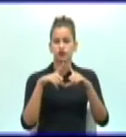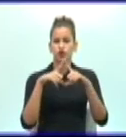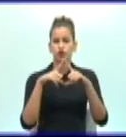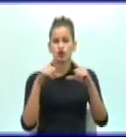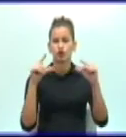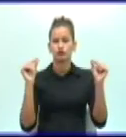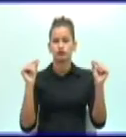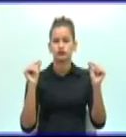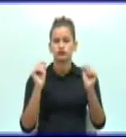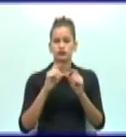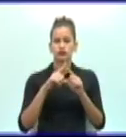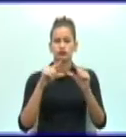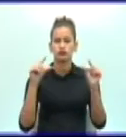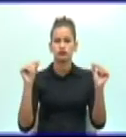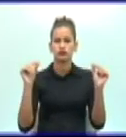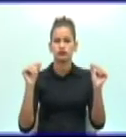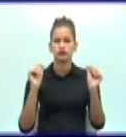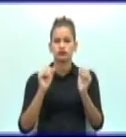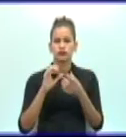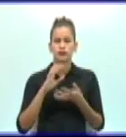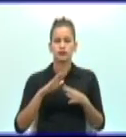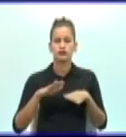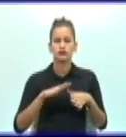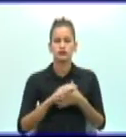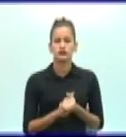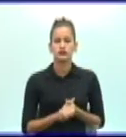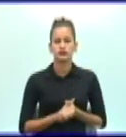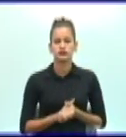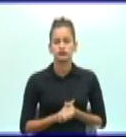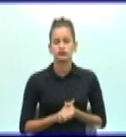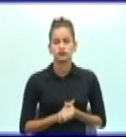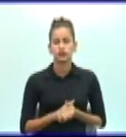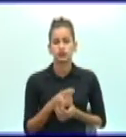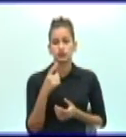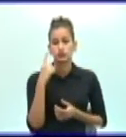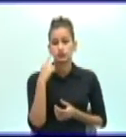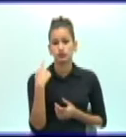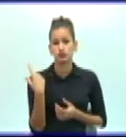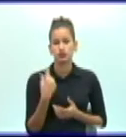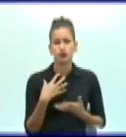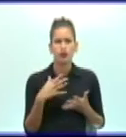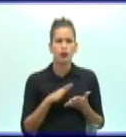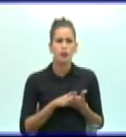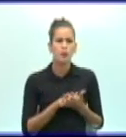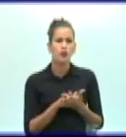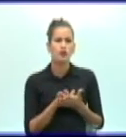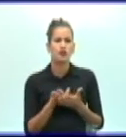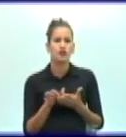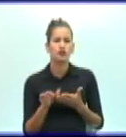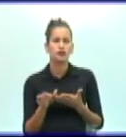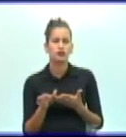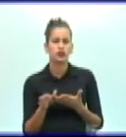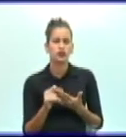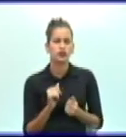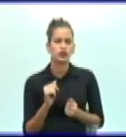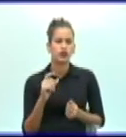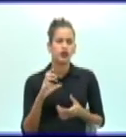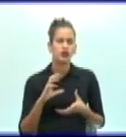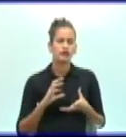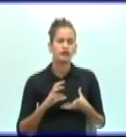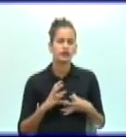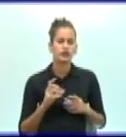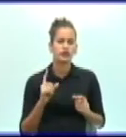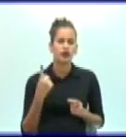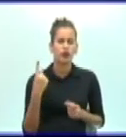nosotros movimos sobre el plano las figuras. Ahora, ¿qué entendemos por movimiento desde